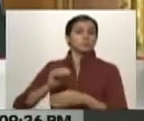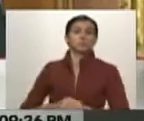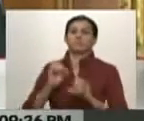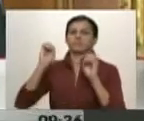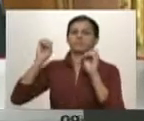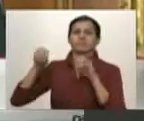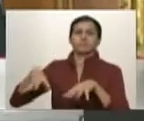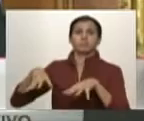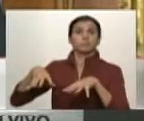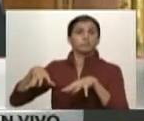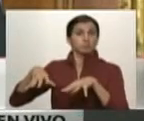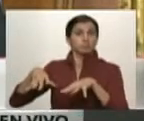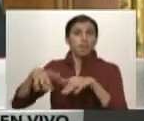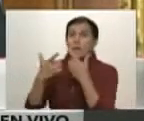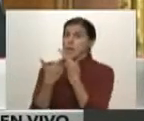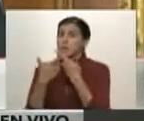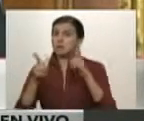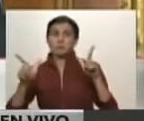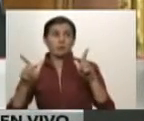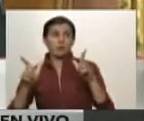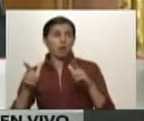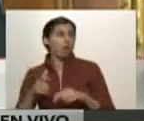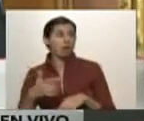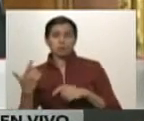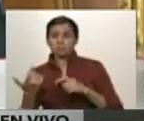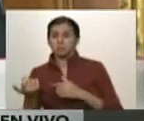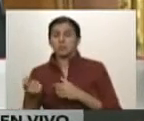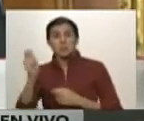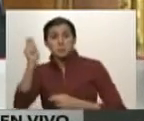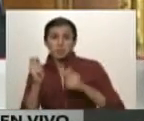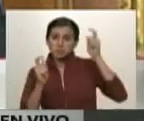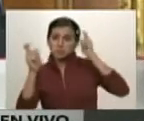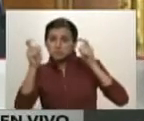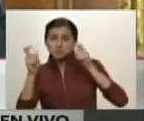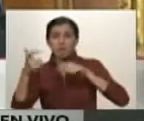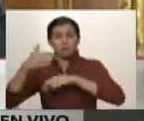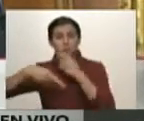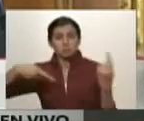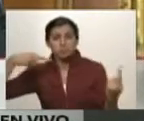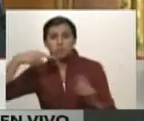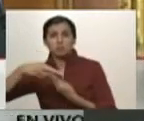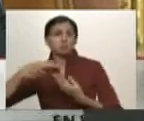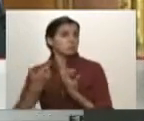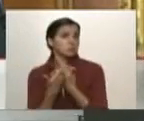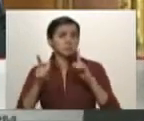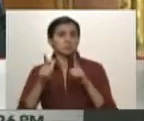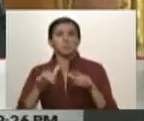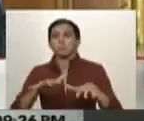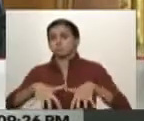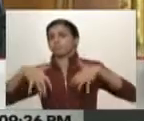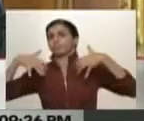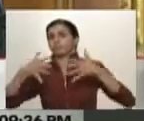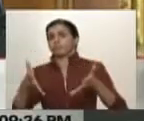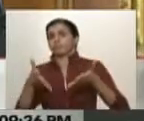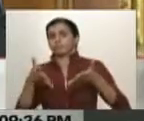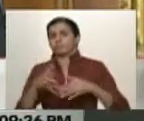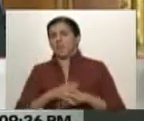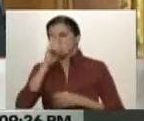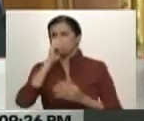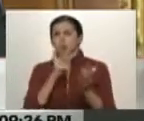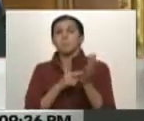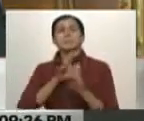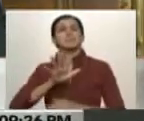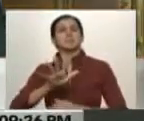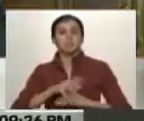y dejaron el camino libre para las fuerzas patrióticas bolivarianas revolucionarios y chavistas 2005